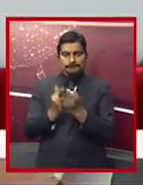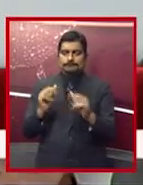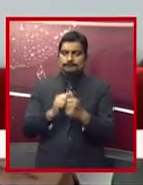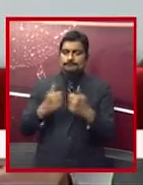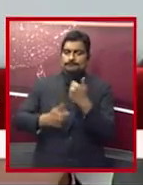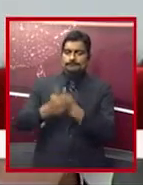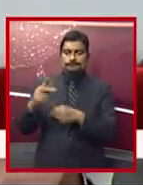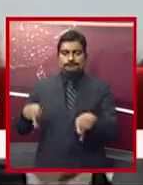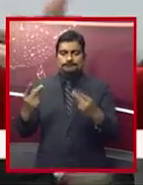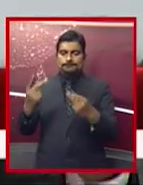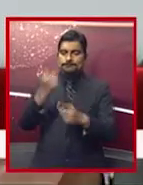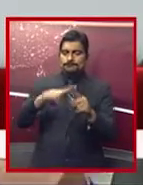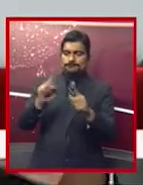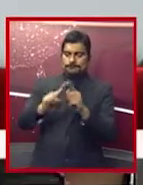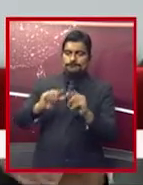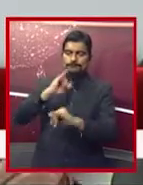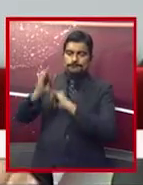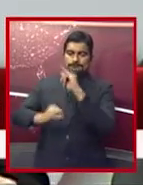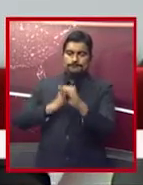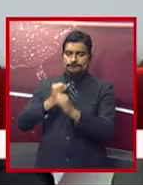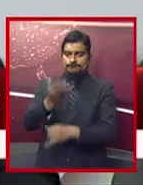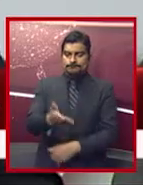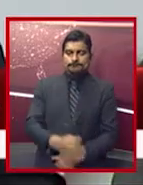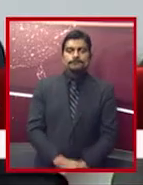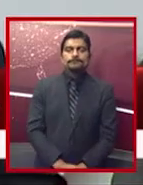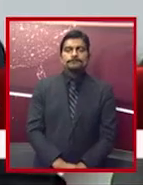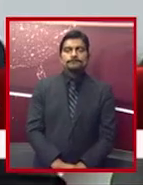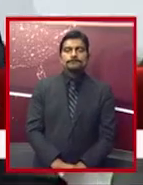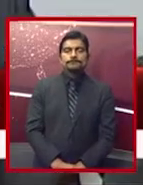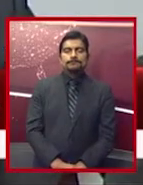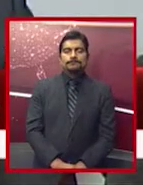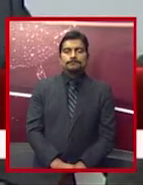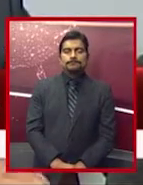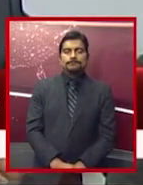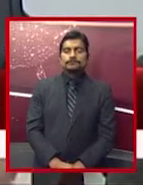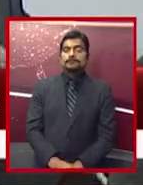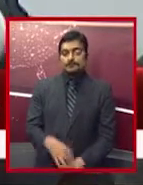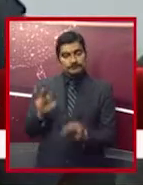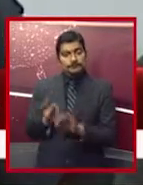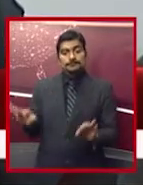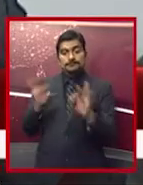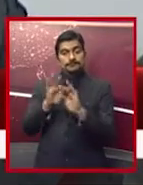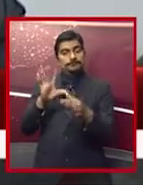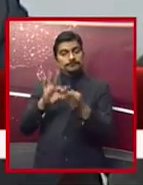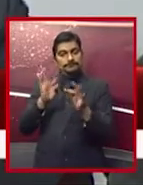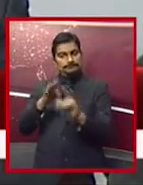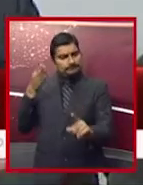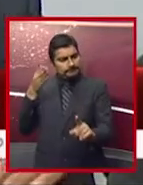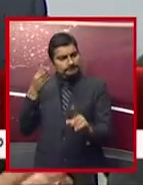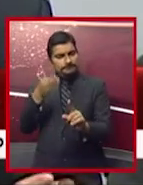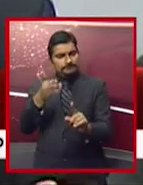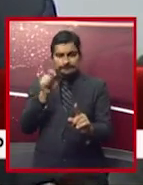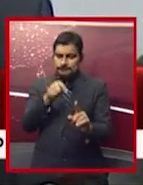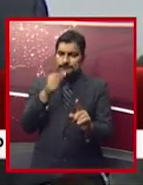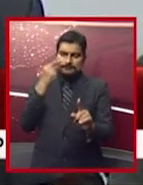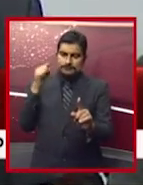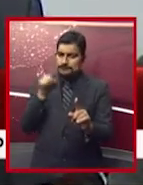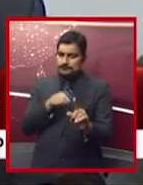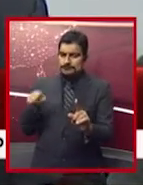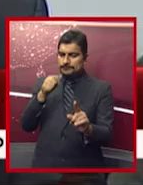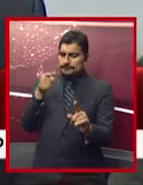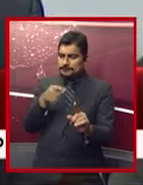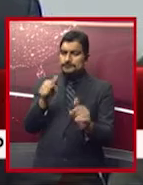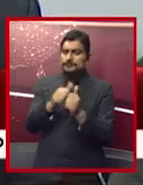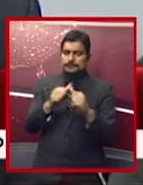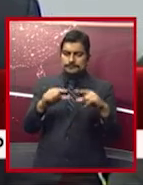y la demanda en los mercados internacionales. Vale la pena enfatizar, y esto es muy importante, que tanto el margen